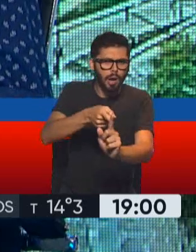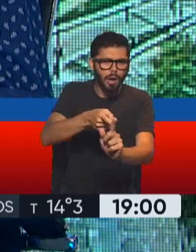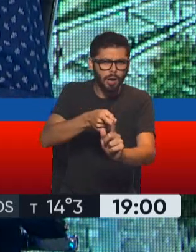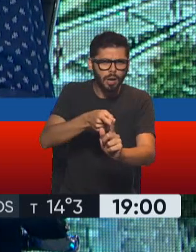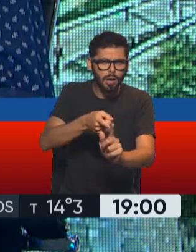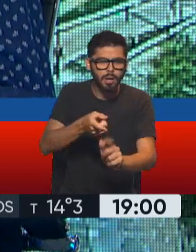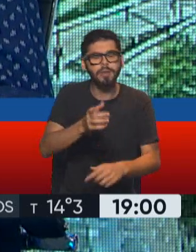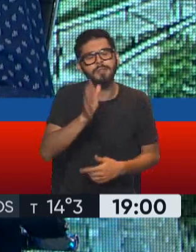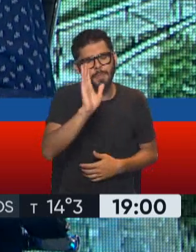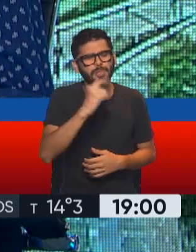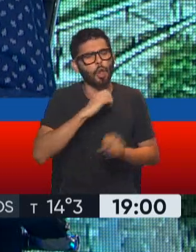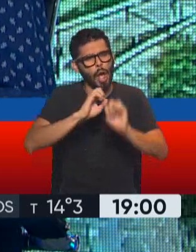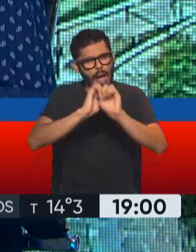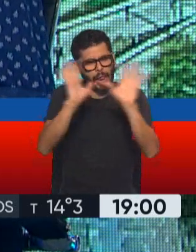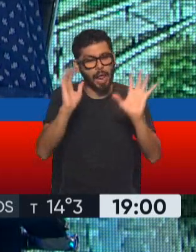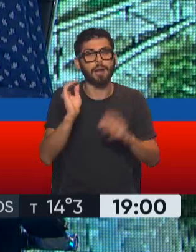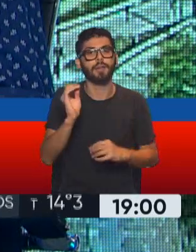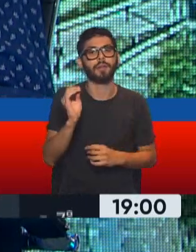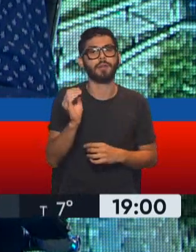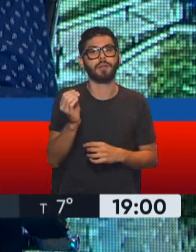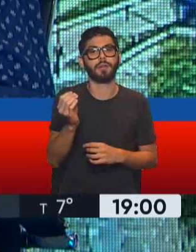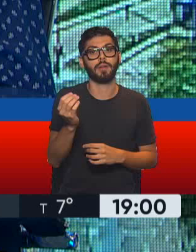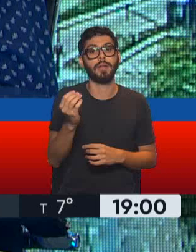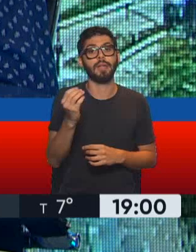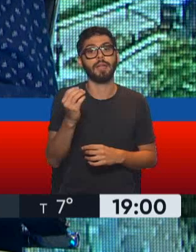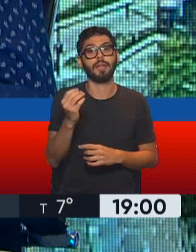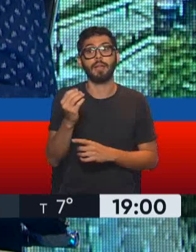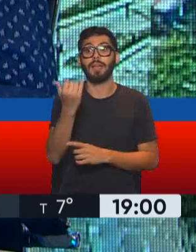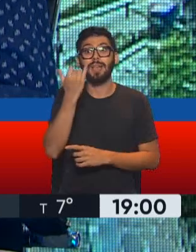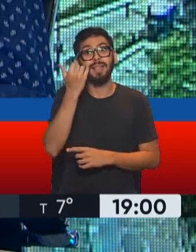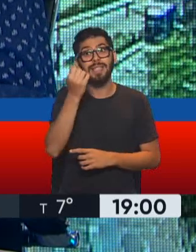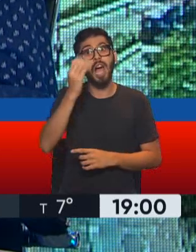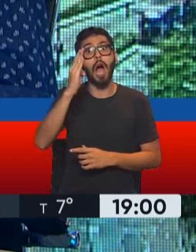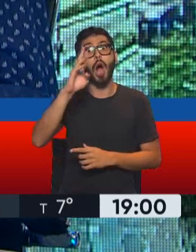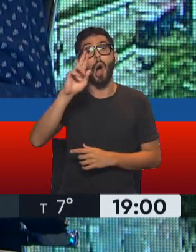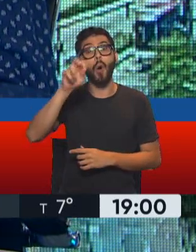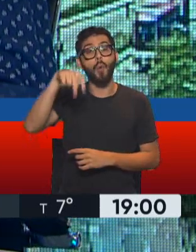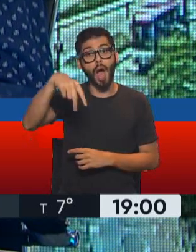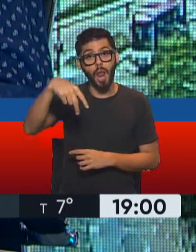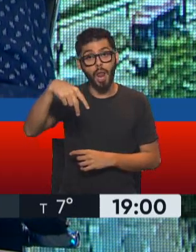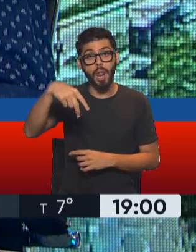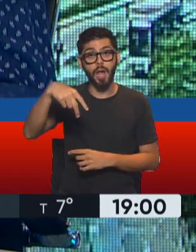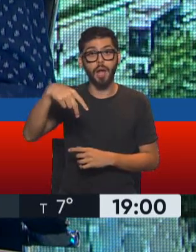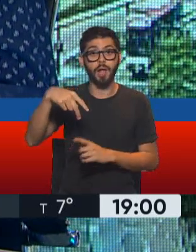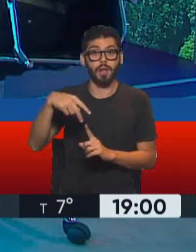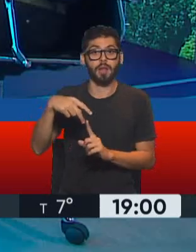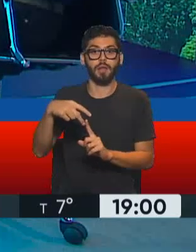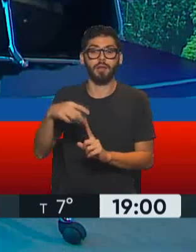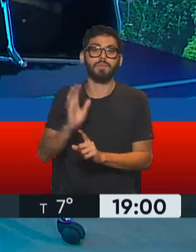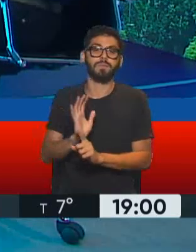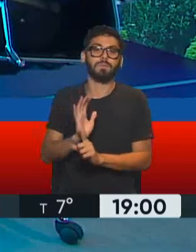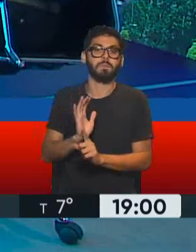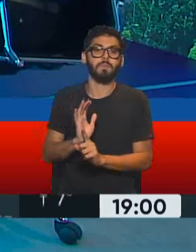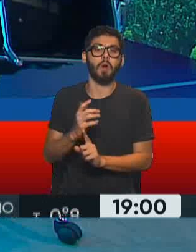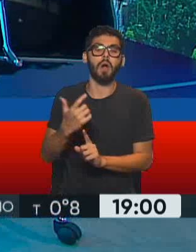que el tema de la posibilidad de que Jabrán haya reemplazado su cuerpo por